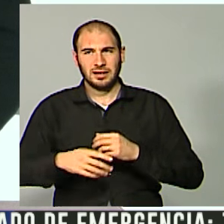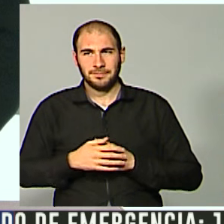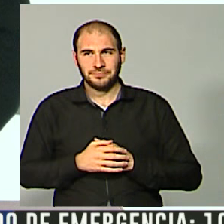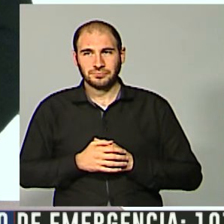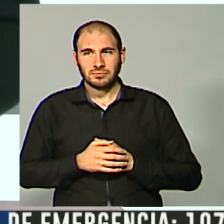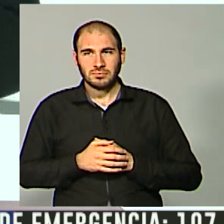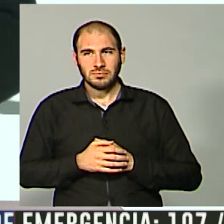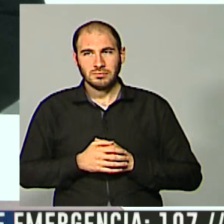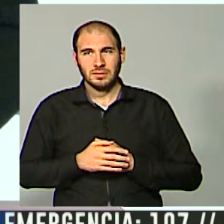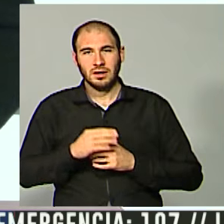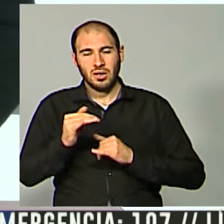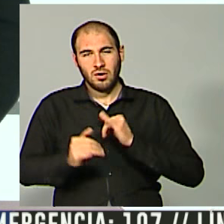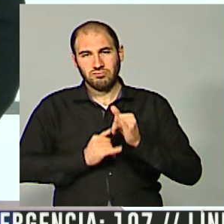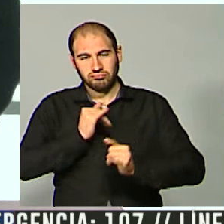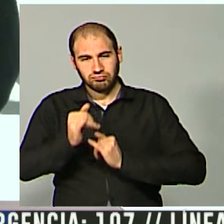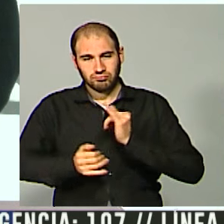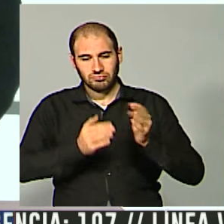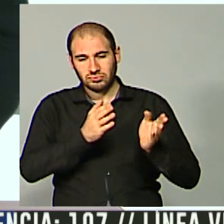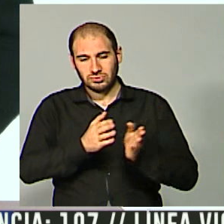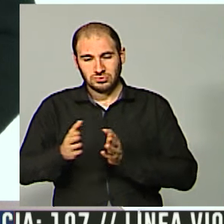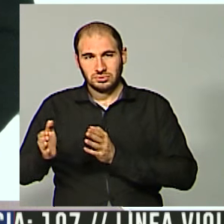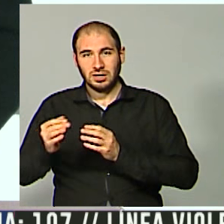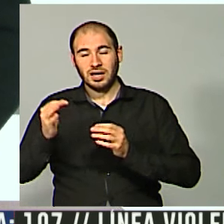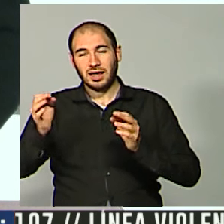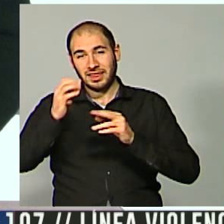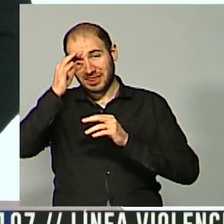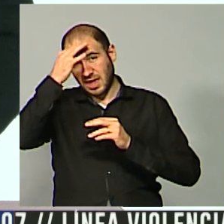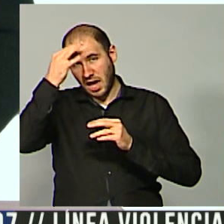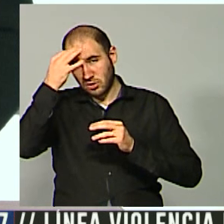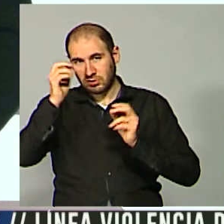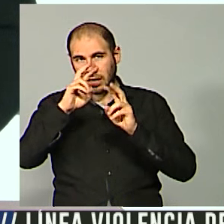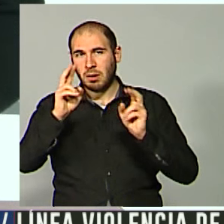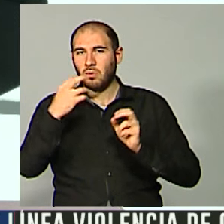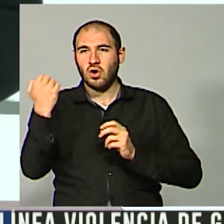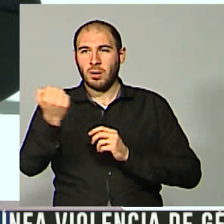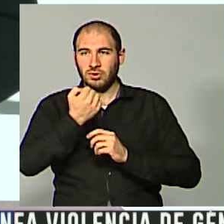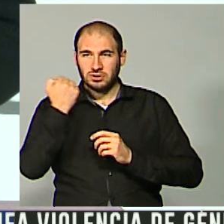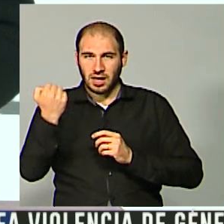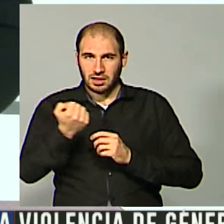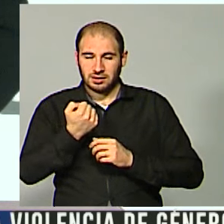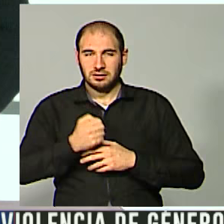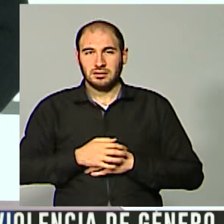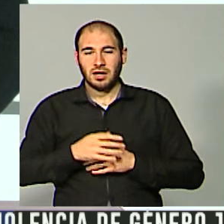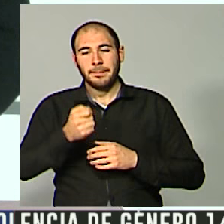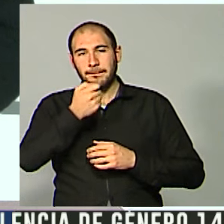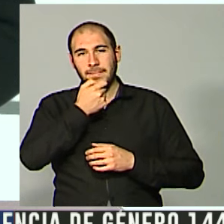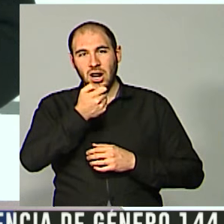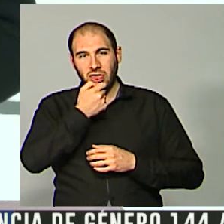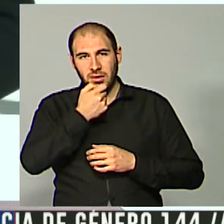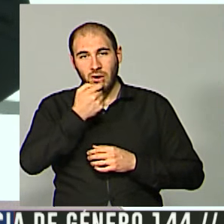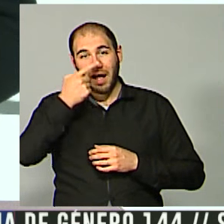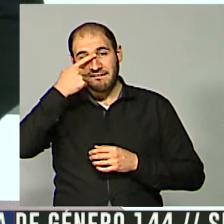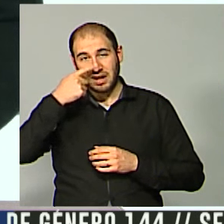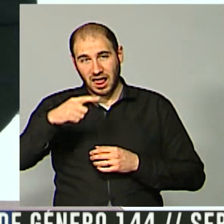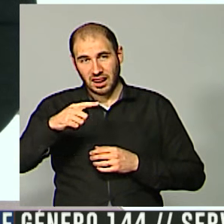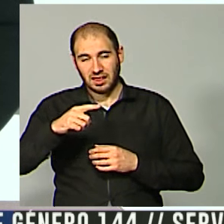ir desandando ese camino porque tiene la obra un contenido importante que tiene como una connotación periodística al final y